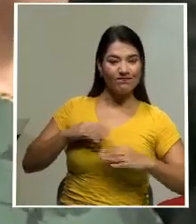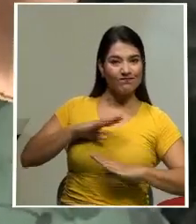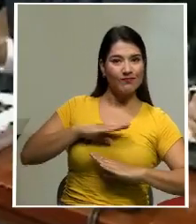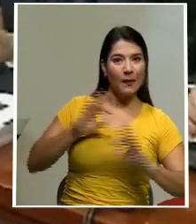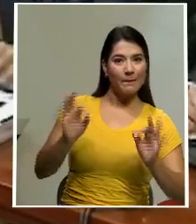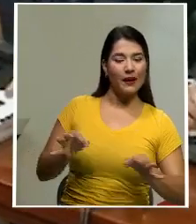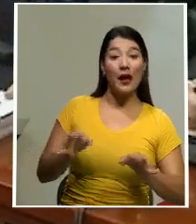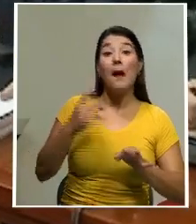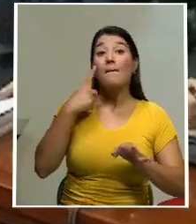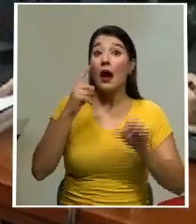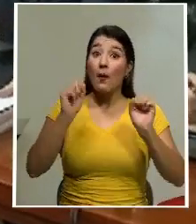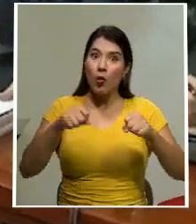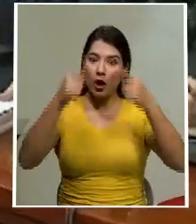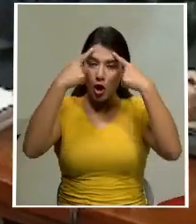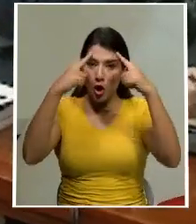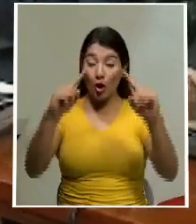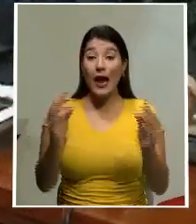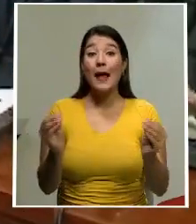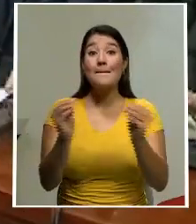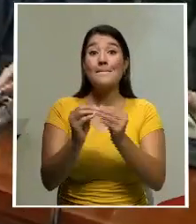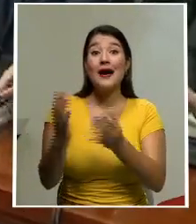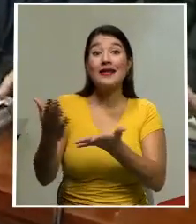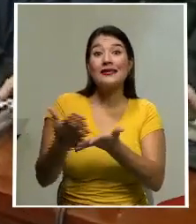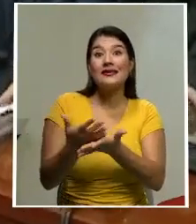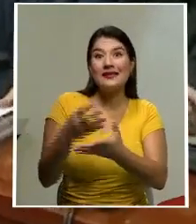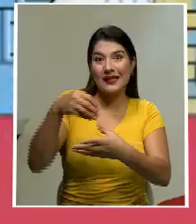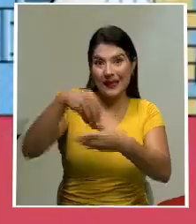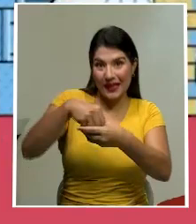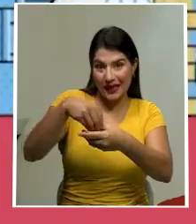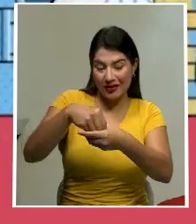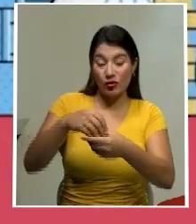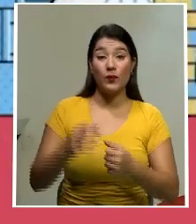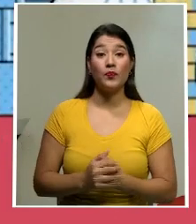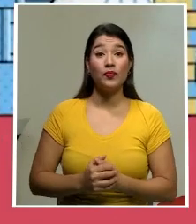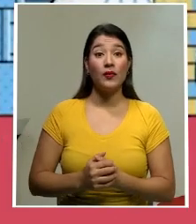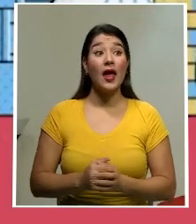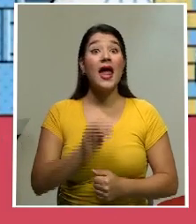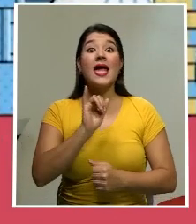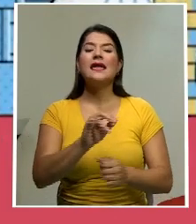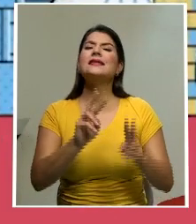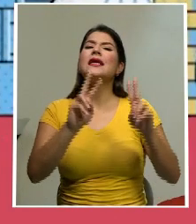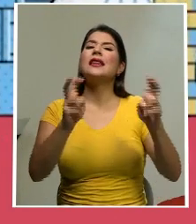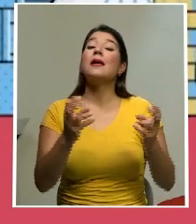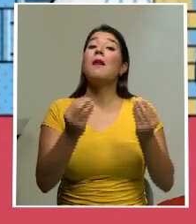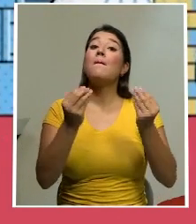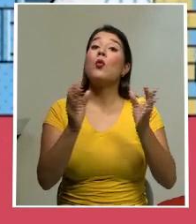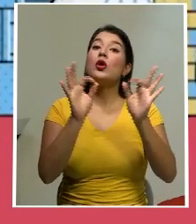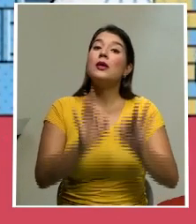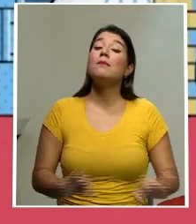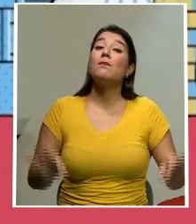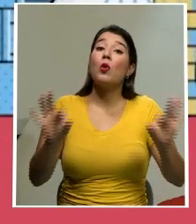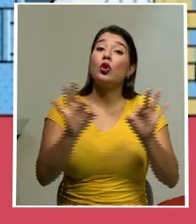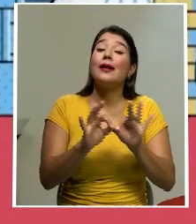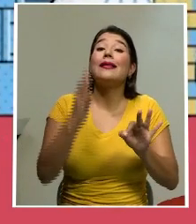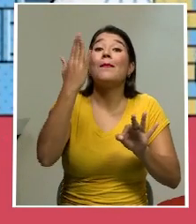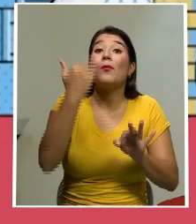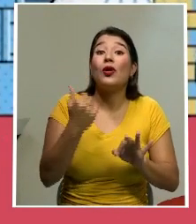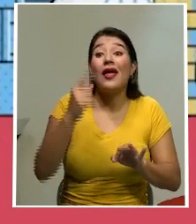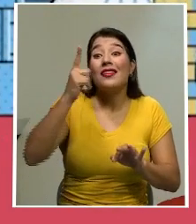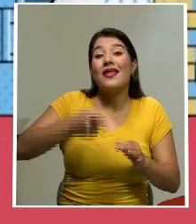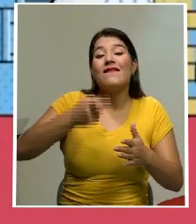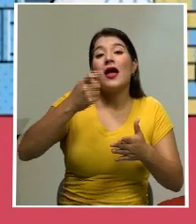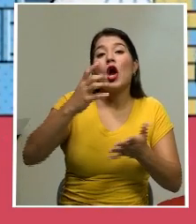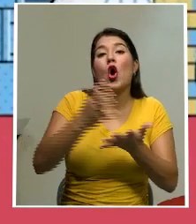poder generar ingresos. Ese es un tema muy importante porque habría que cobrar impuestos más fuertemente a la renta